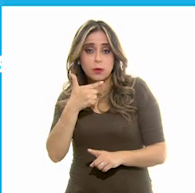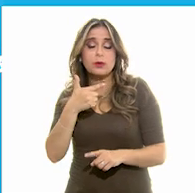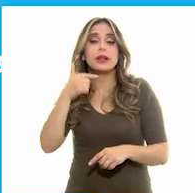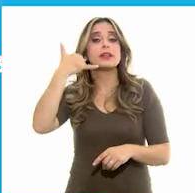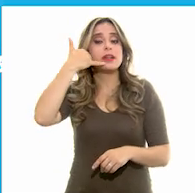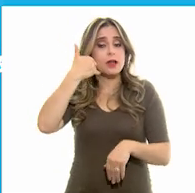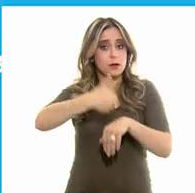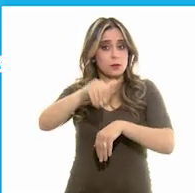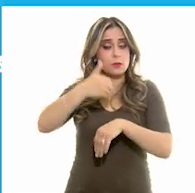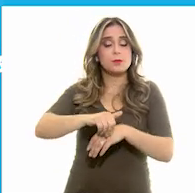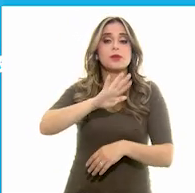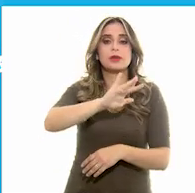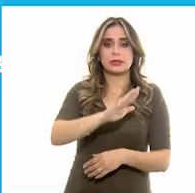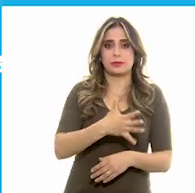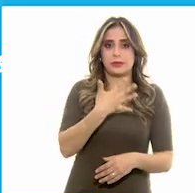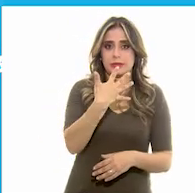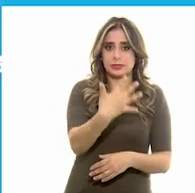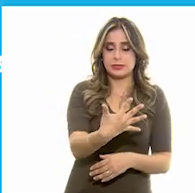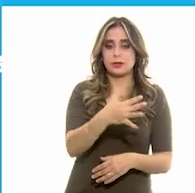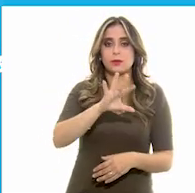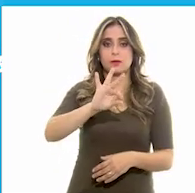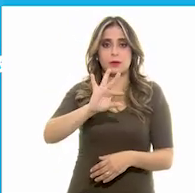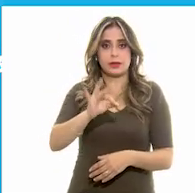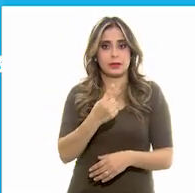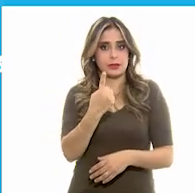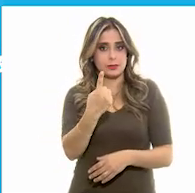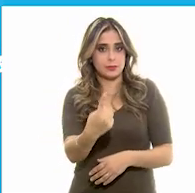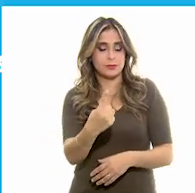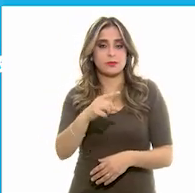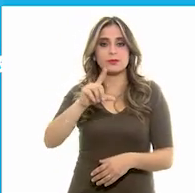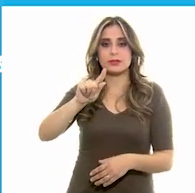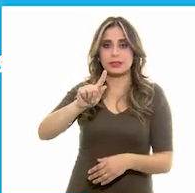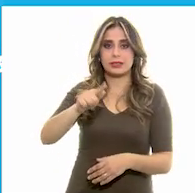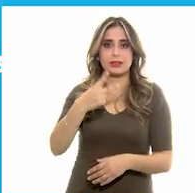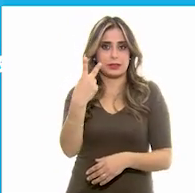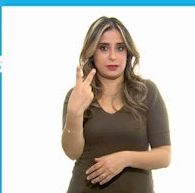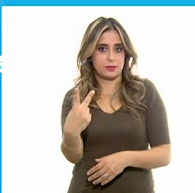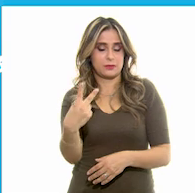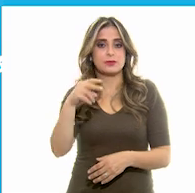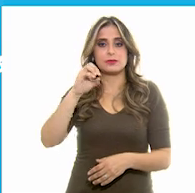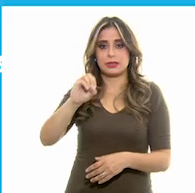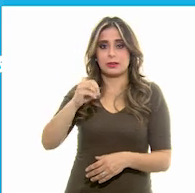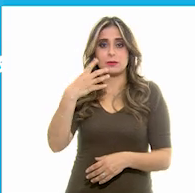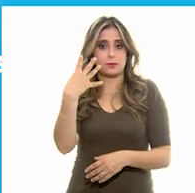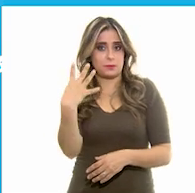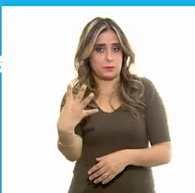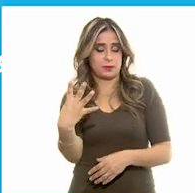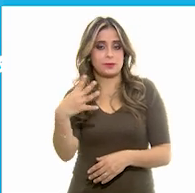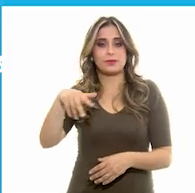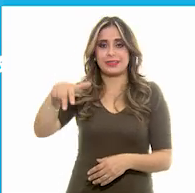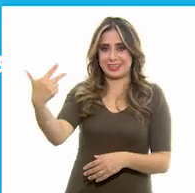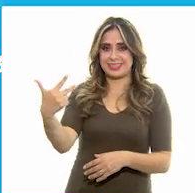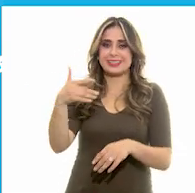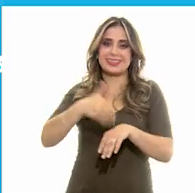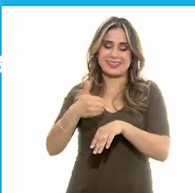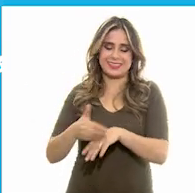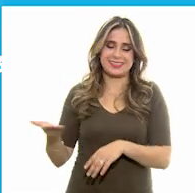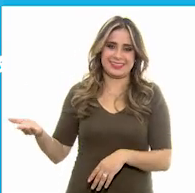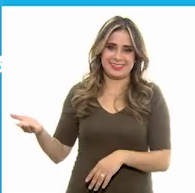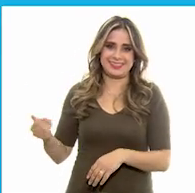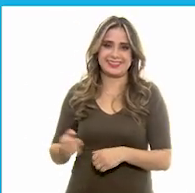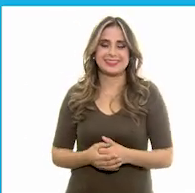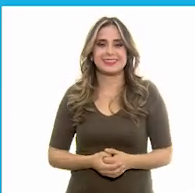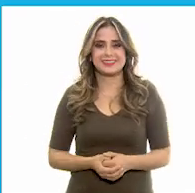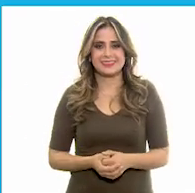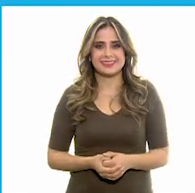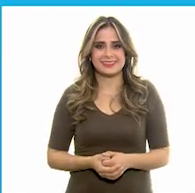al teléfono 55 41 72 04 13. ¡Son 100